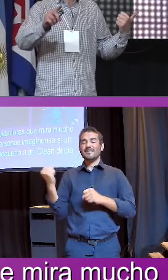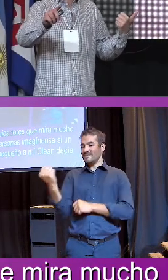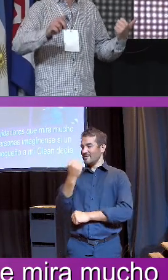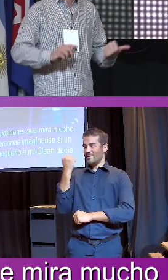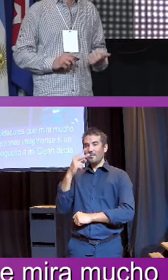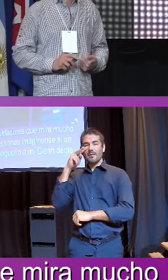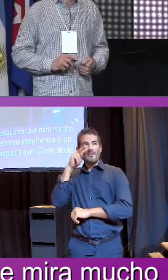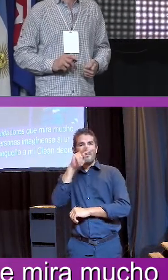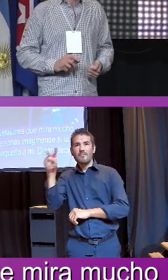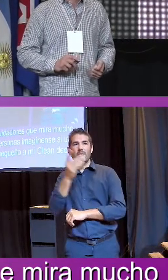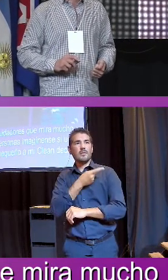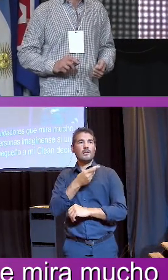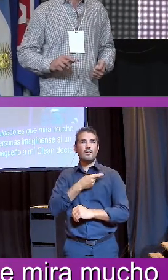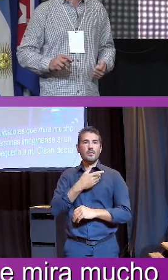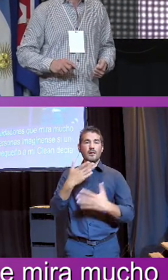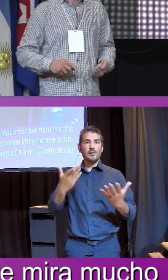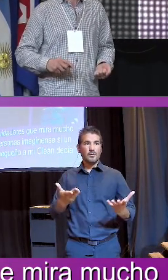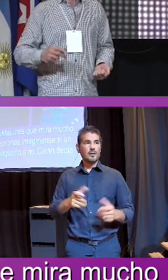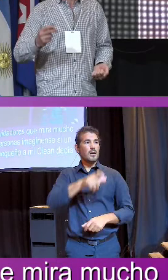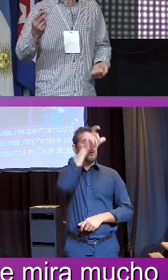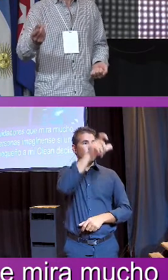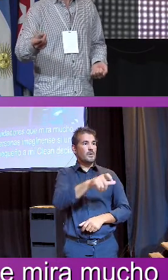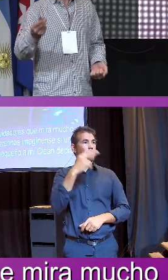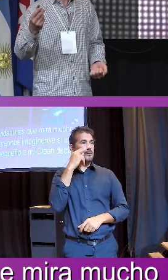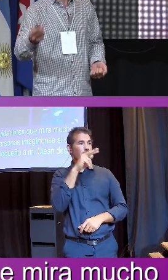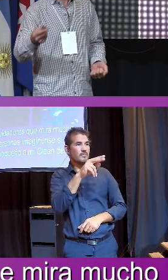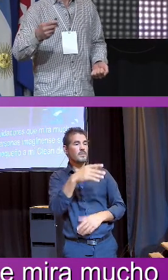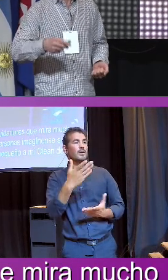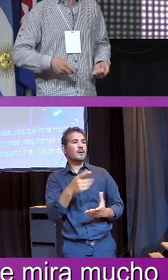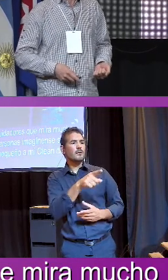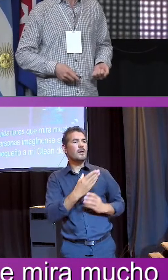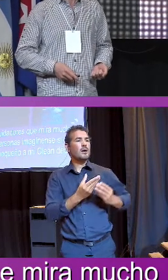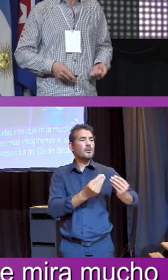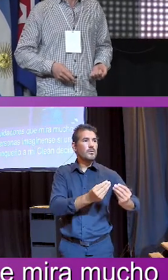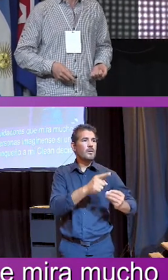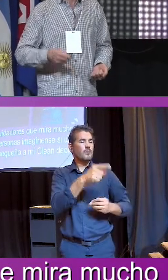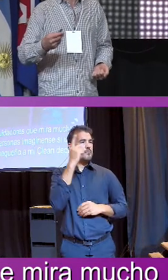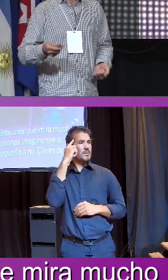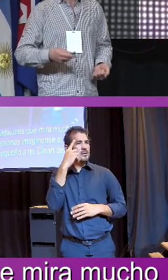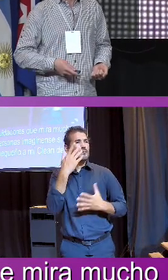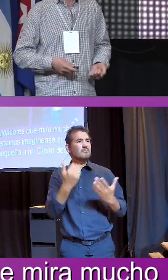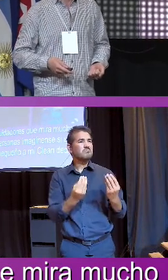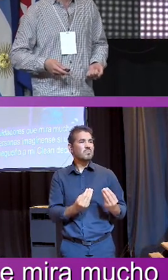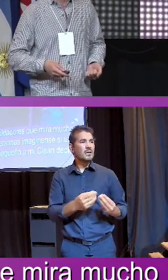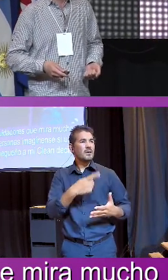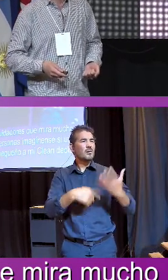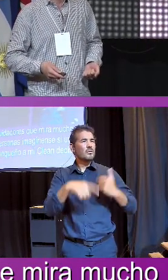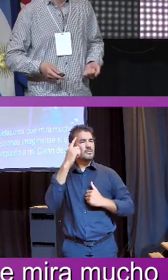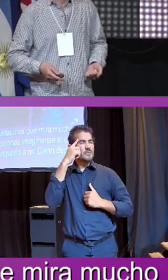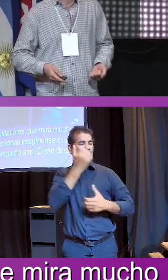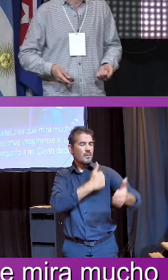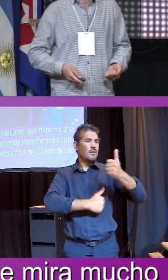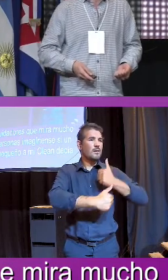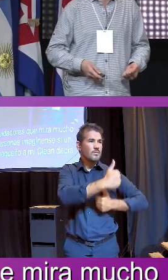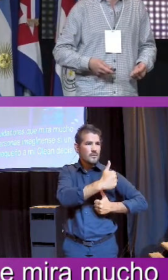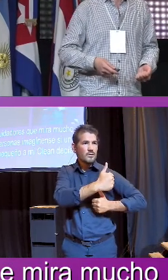porque cuando estamos con una persona, nos interesa, si la queremos ayudar, saber qué está pensando, qué tiene en mente. ¿Sí? Y